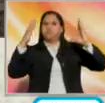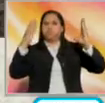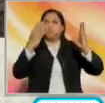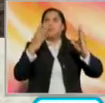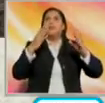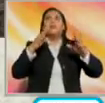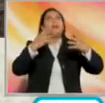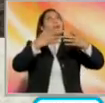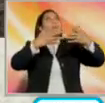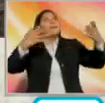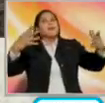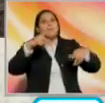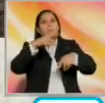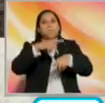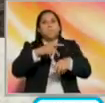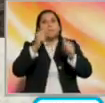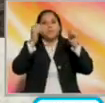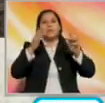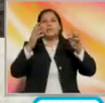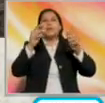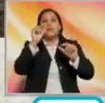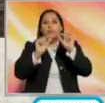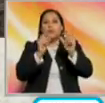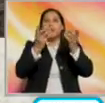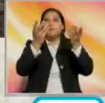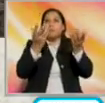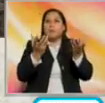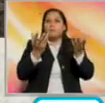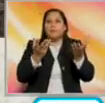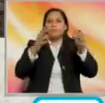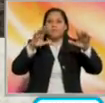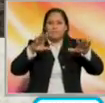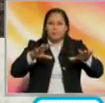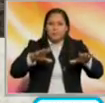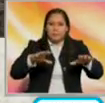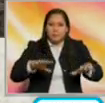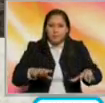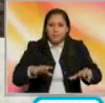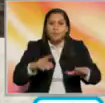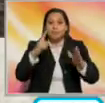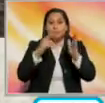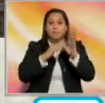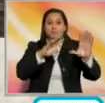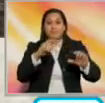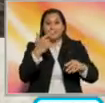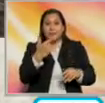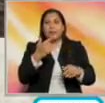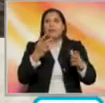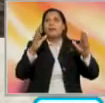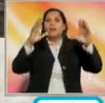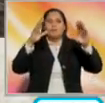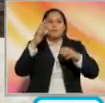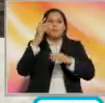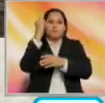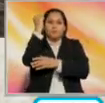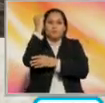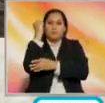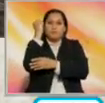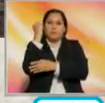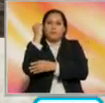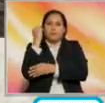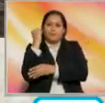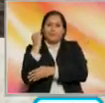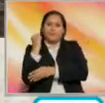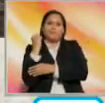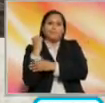divino, y entonces se empieza a hundir. No me diga. Para 1907 se empieza a hundir, en 1900, aquí están los cimientos, imagínate, esa era la